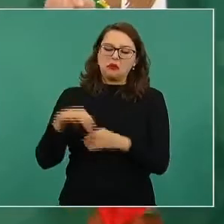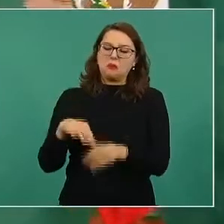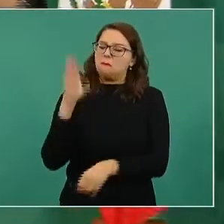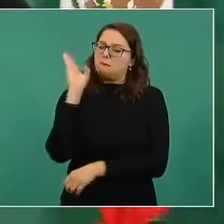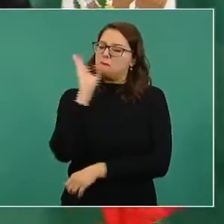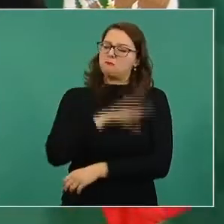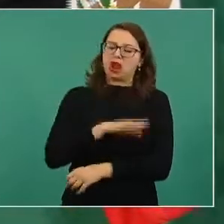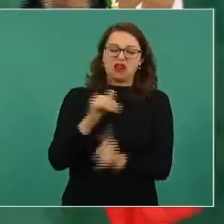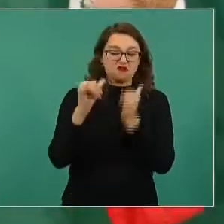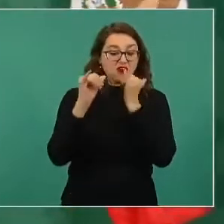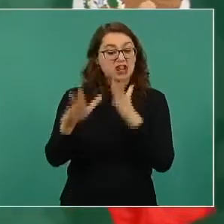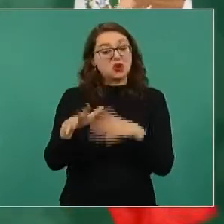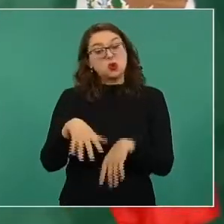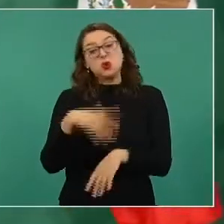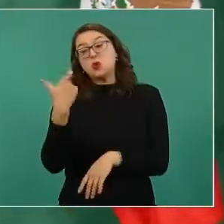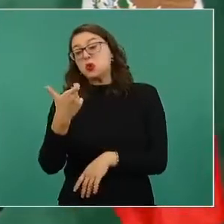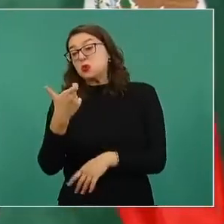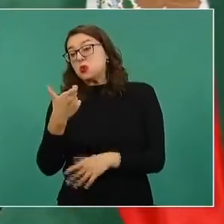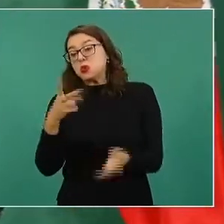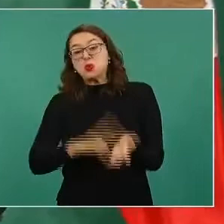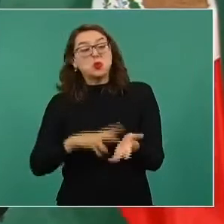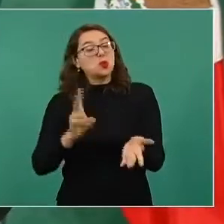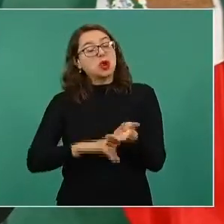que cuesta mucho dinero,